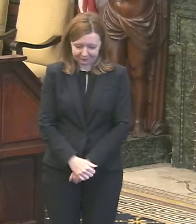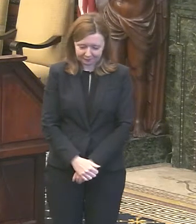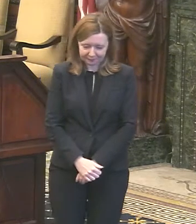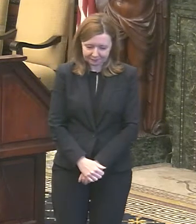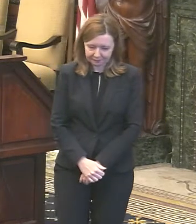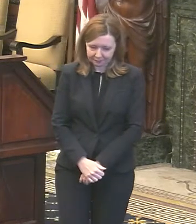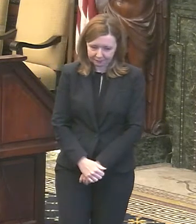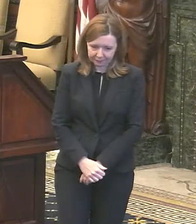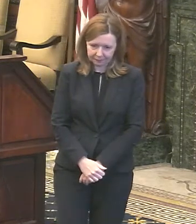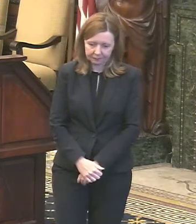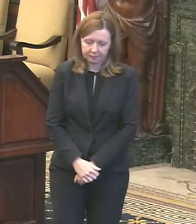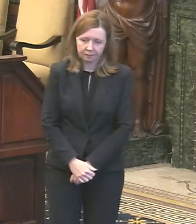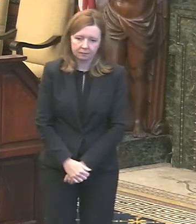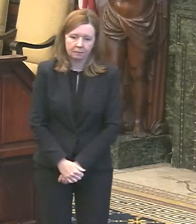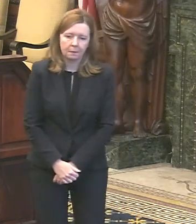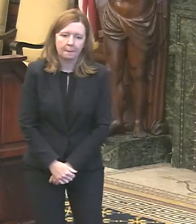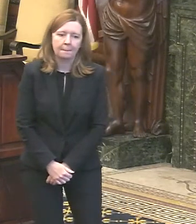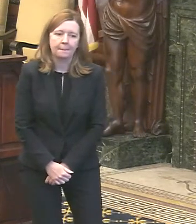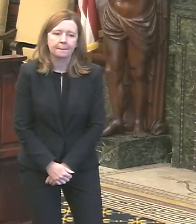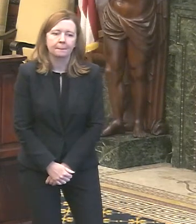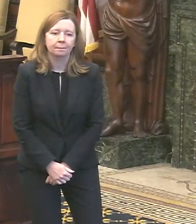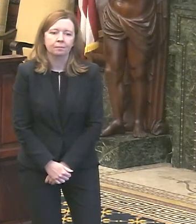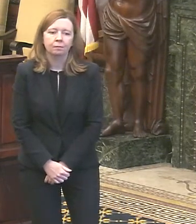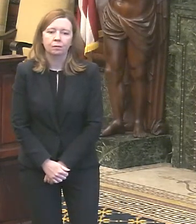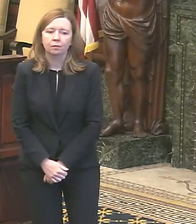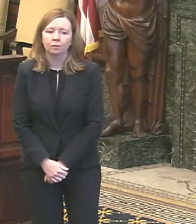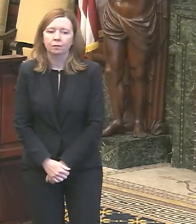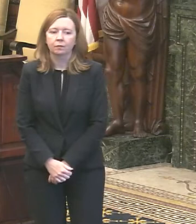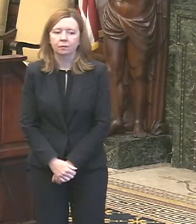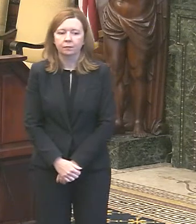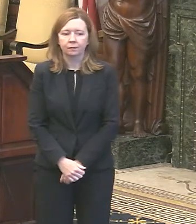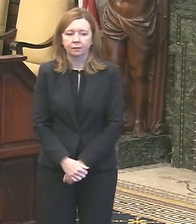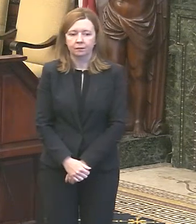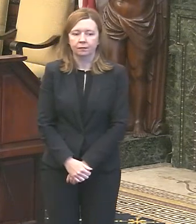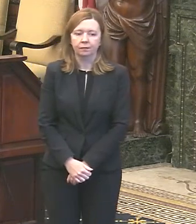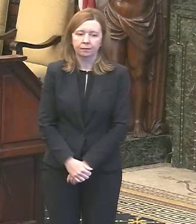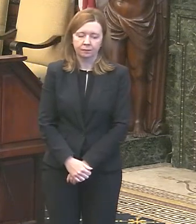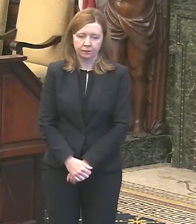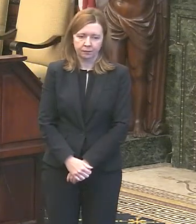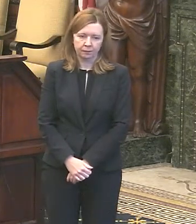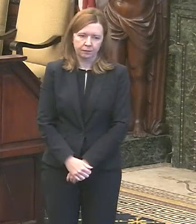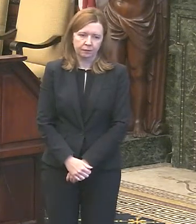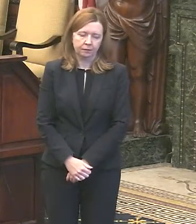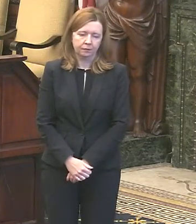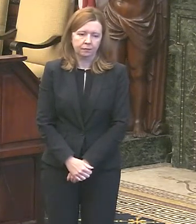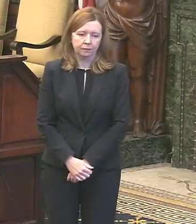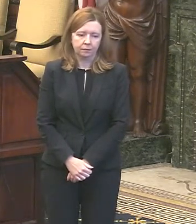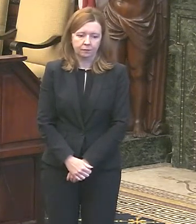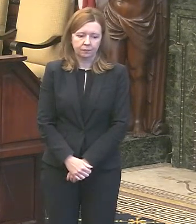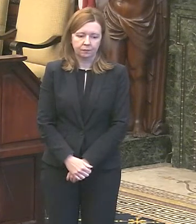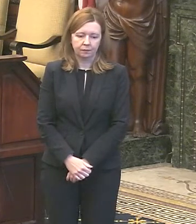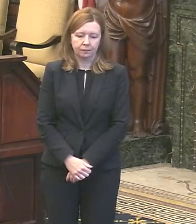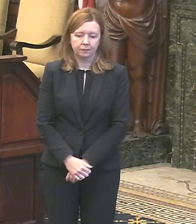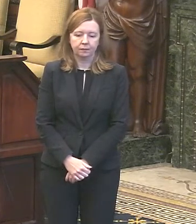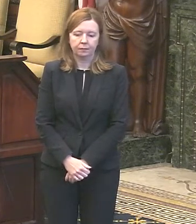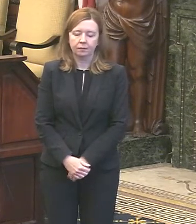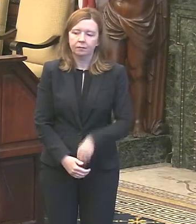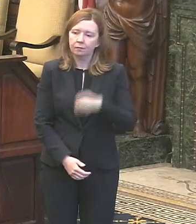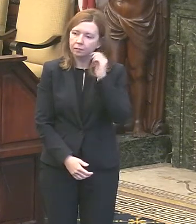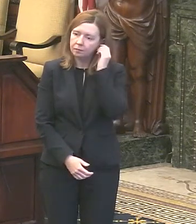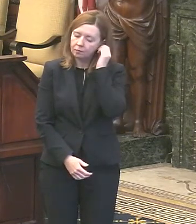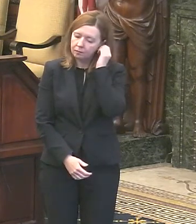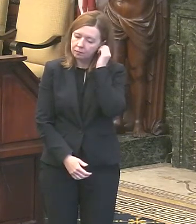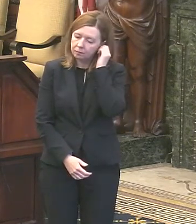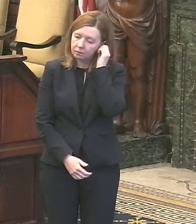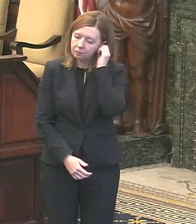tiempo. Armando, la pregunta es básicamente sobre las vacunas de Johnson & Johnson. ¿Cuál es el plan de la ciudad para poder